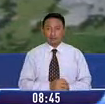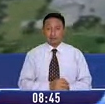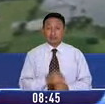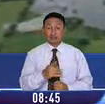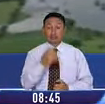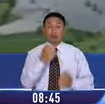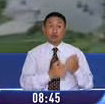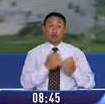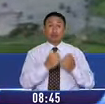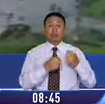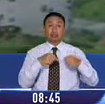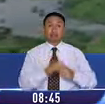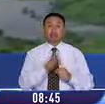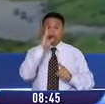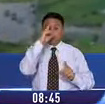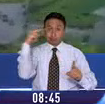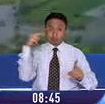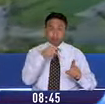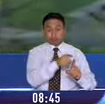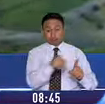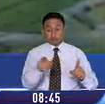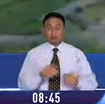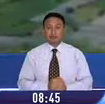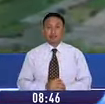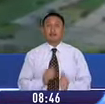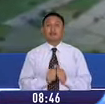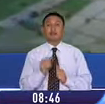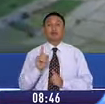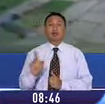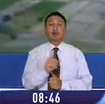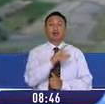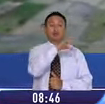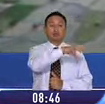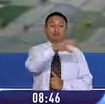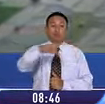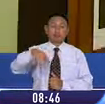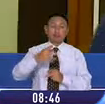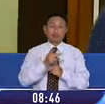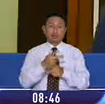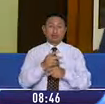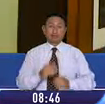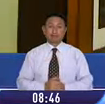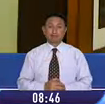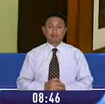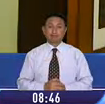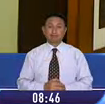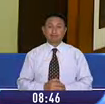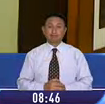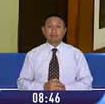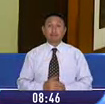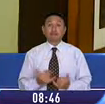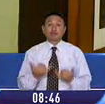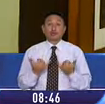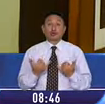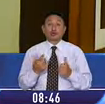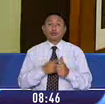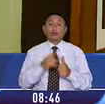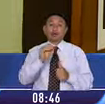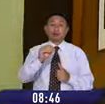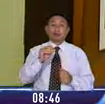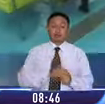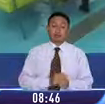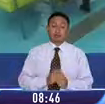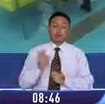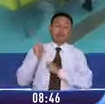estragos afectarán de forma diferente a cada uno de los sectores productivos. Lo primero que se advierte es una escasez de